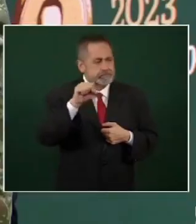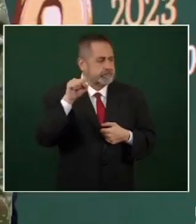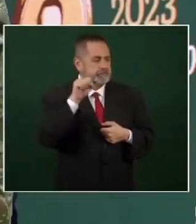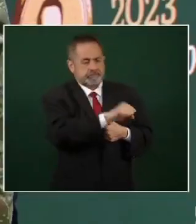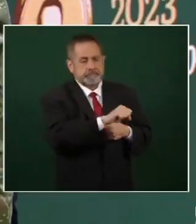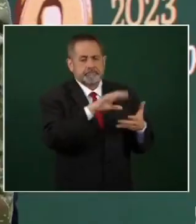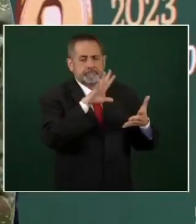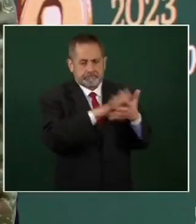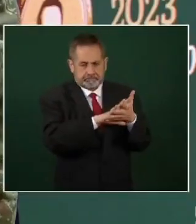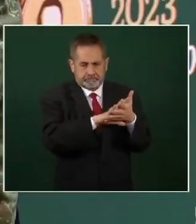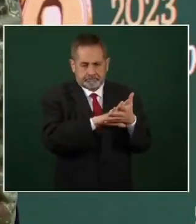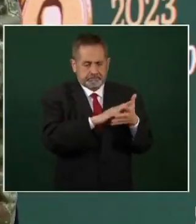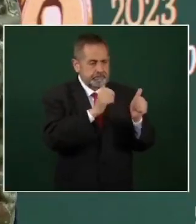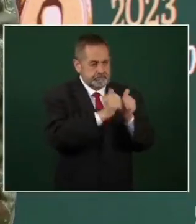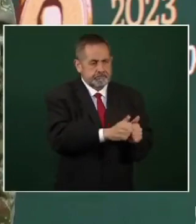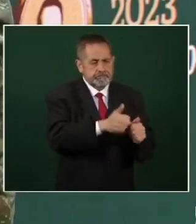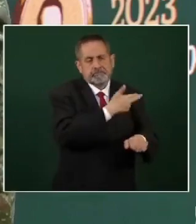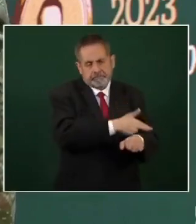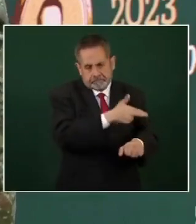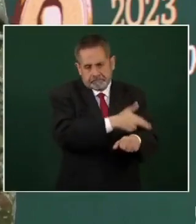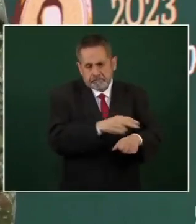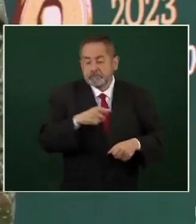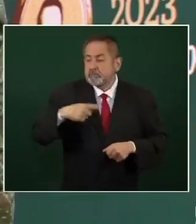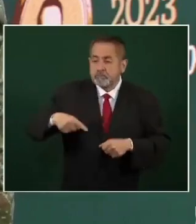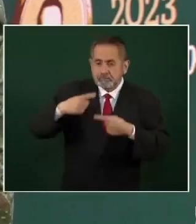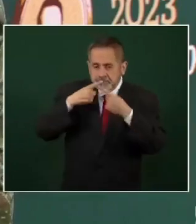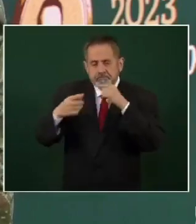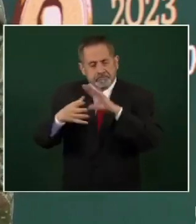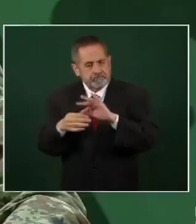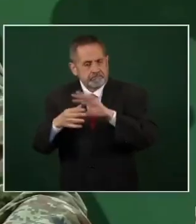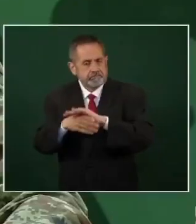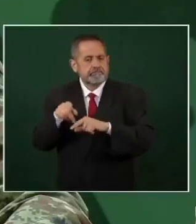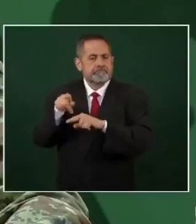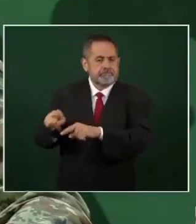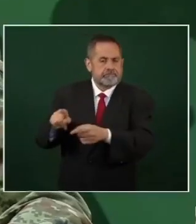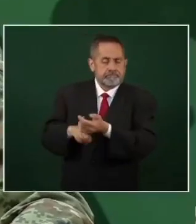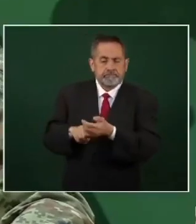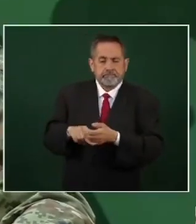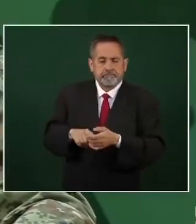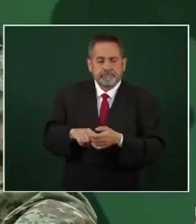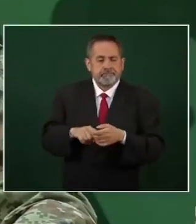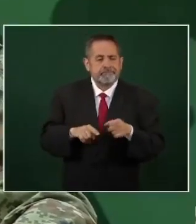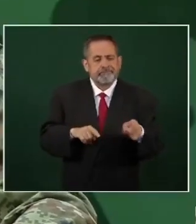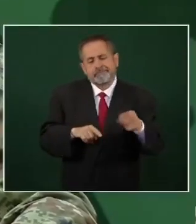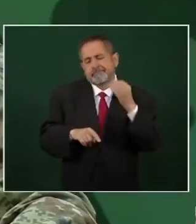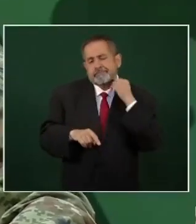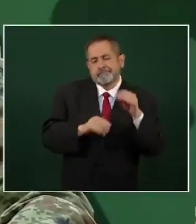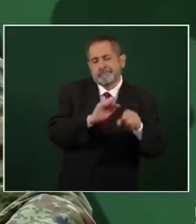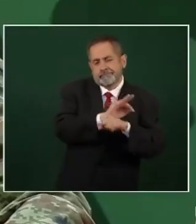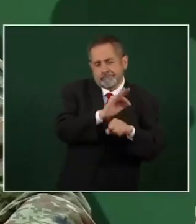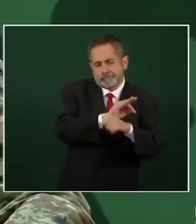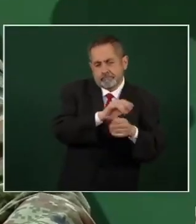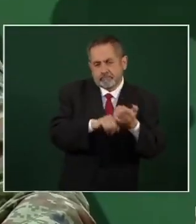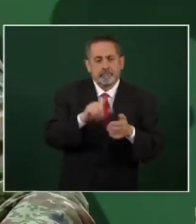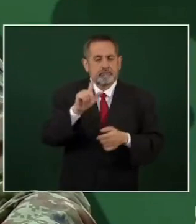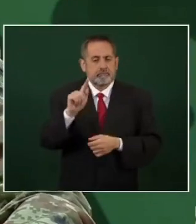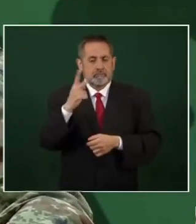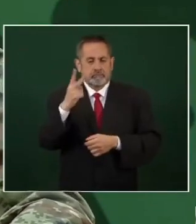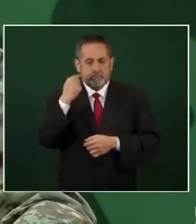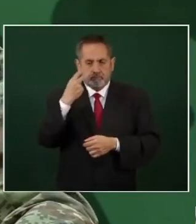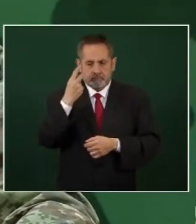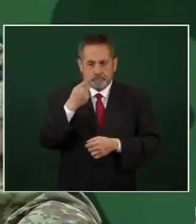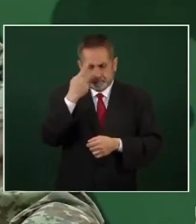en prisión preventiva, mientras que la defensa, como pidió 72 horas